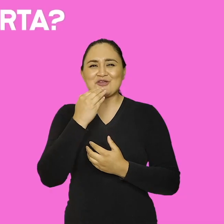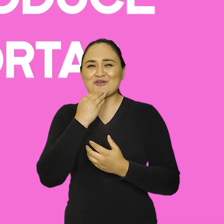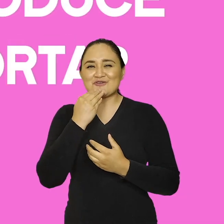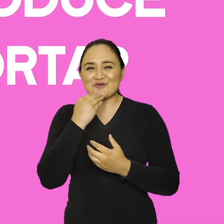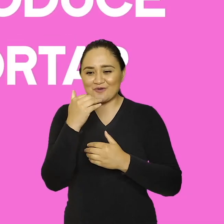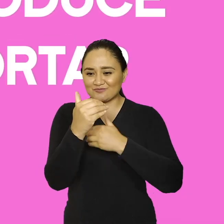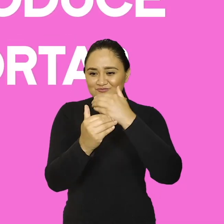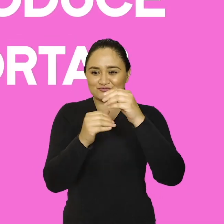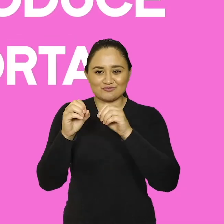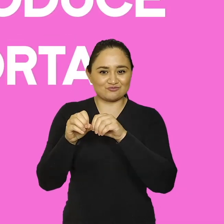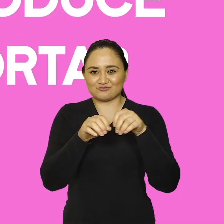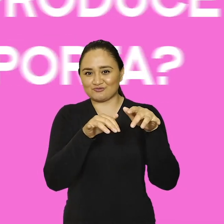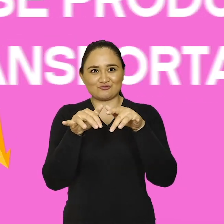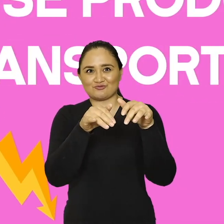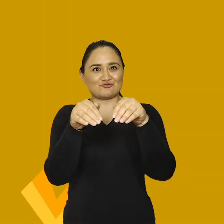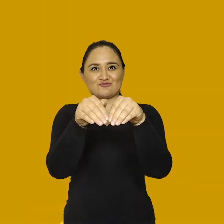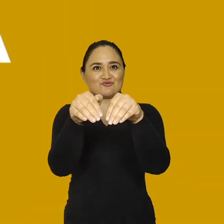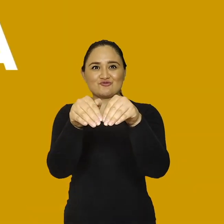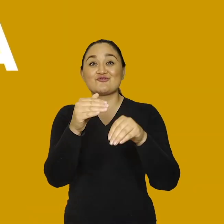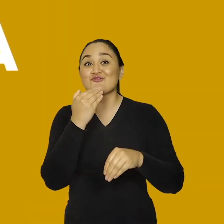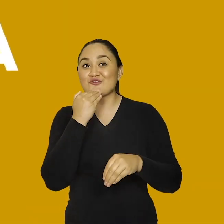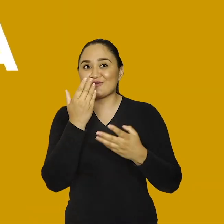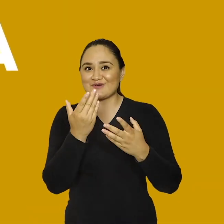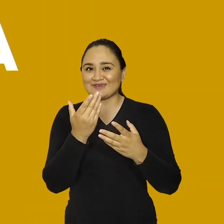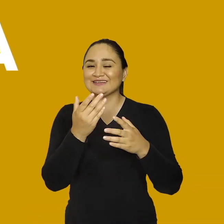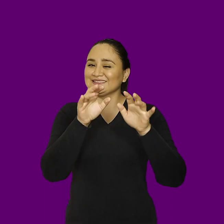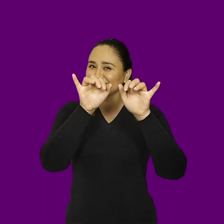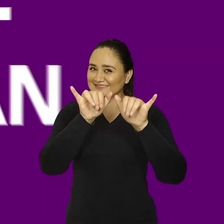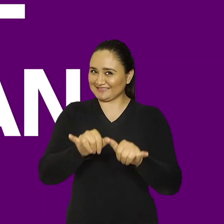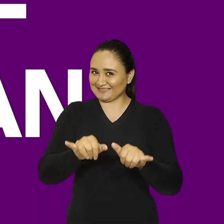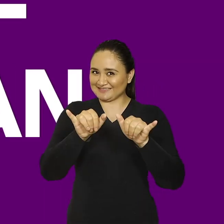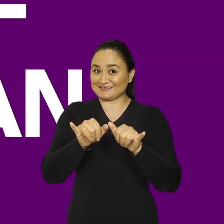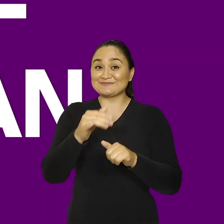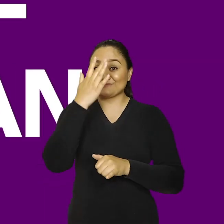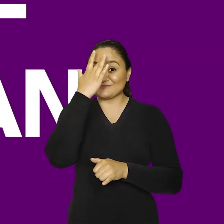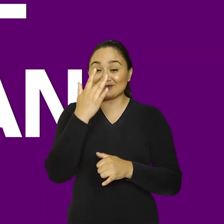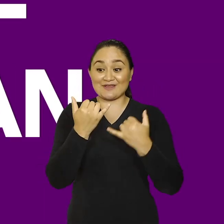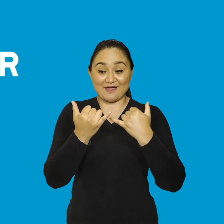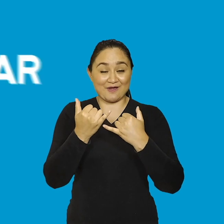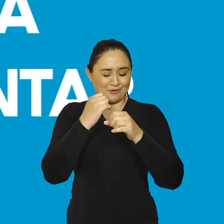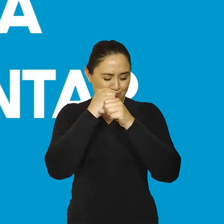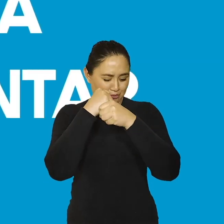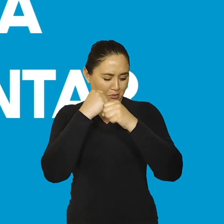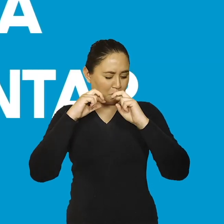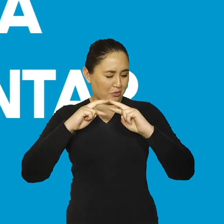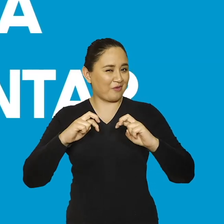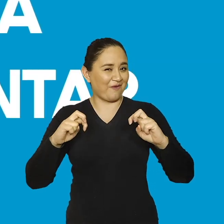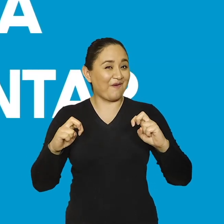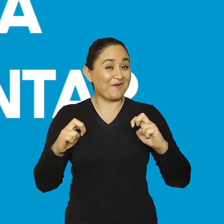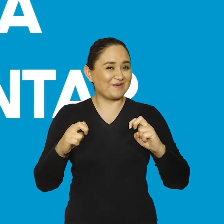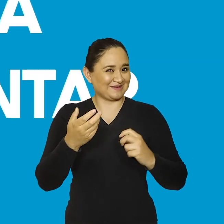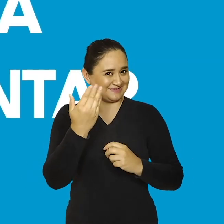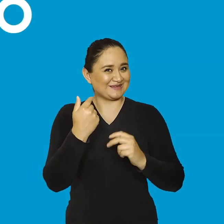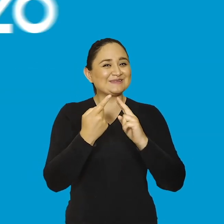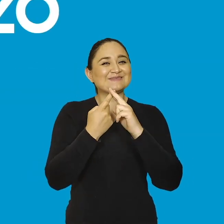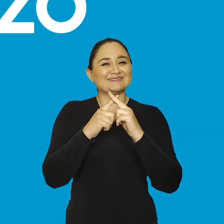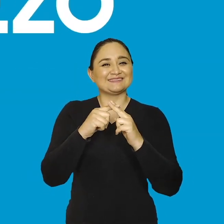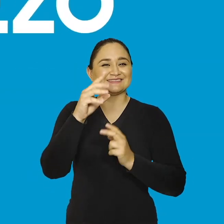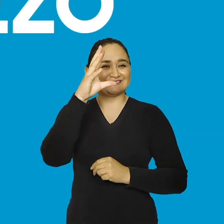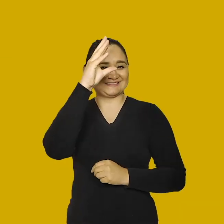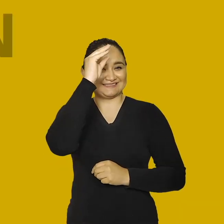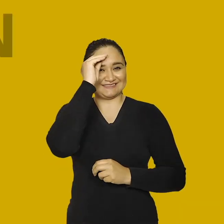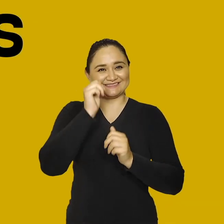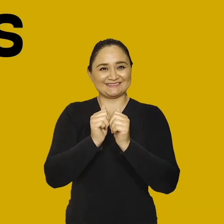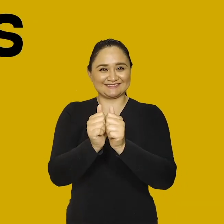XIX. ¿Cómo se produce y se transporta la corriente eléctrica? No se muevan, porque experimentaremos con ella. Ya